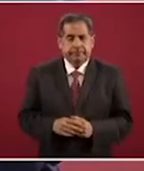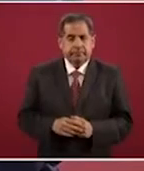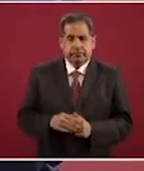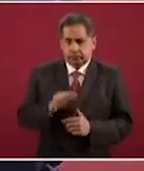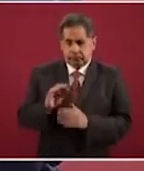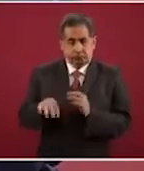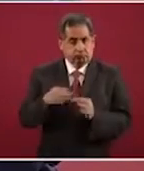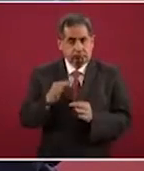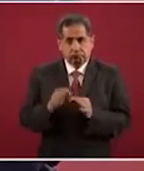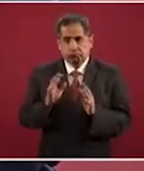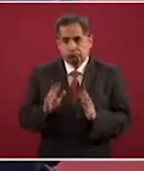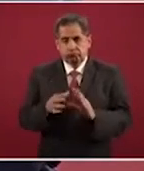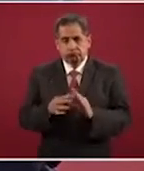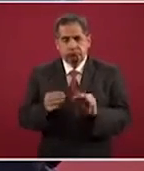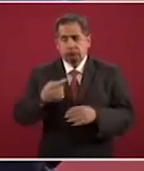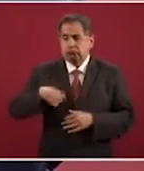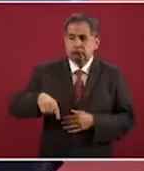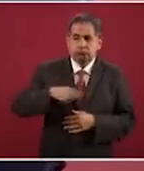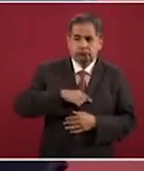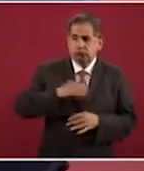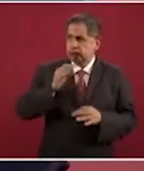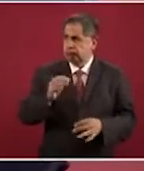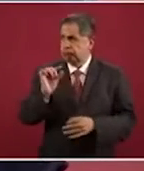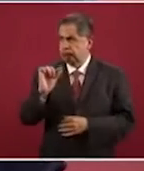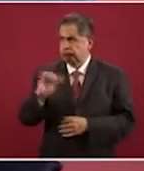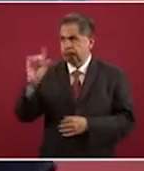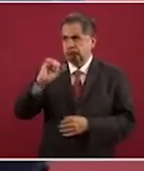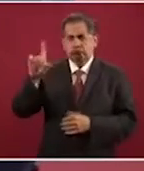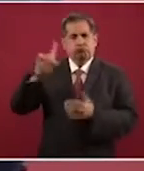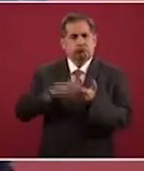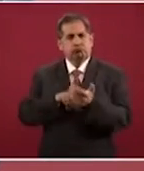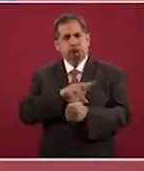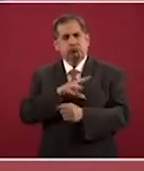estamos como autoridad,